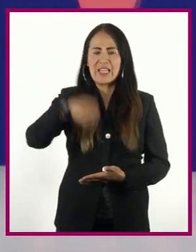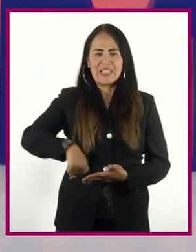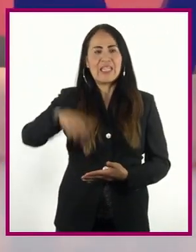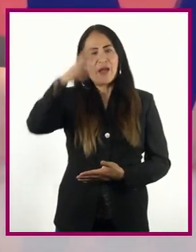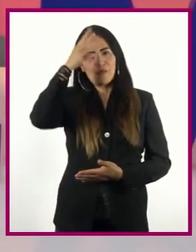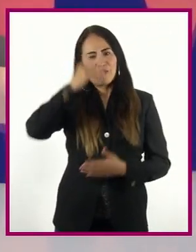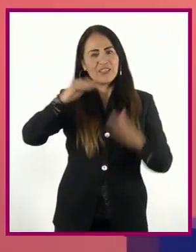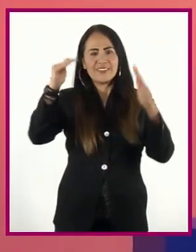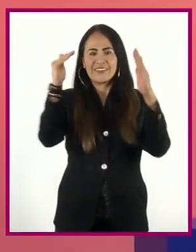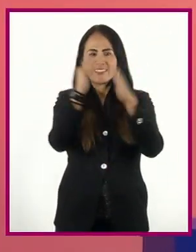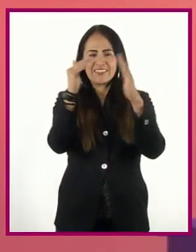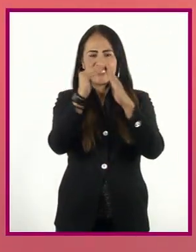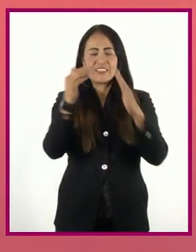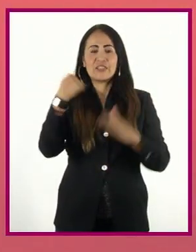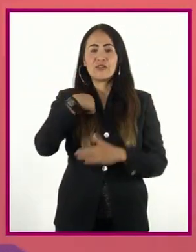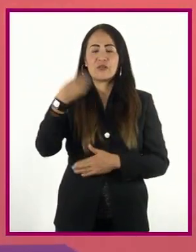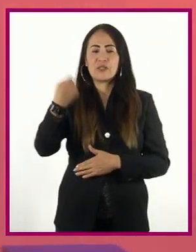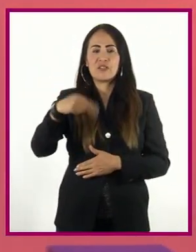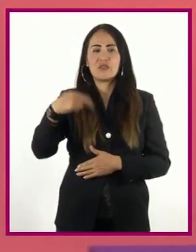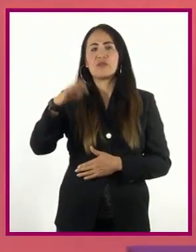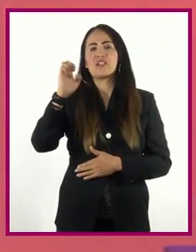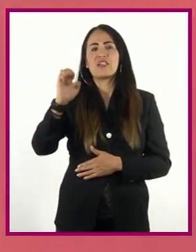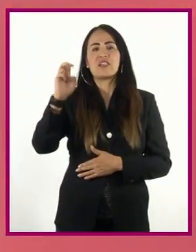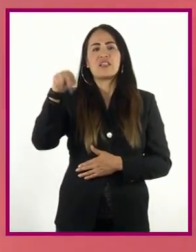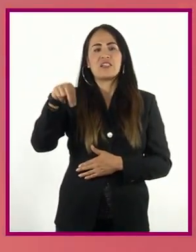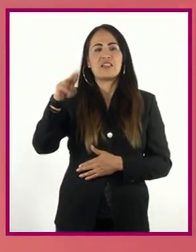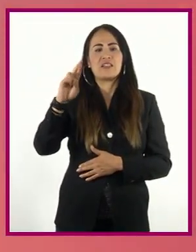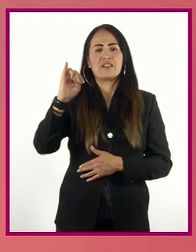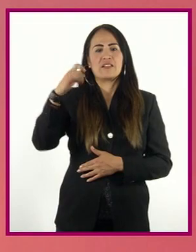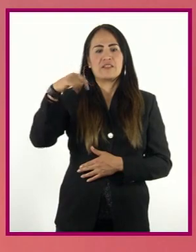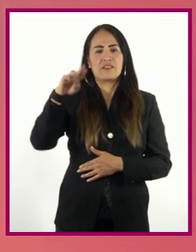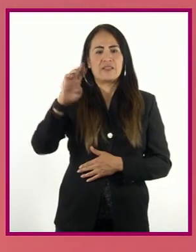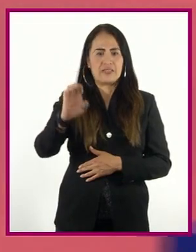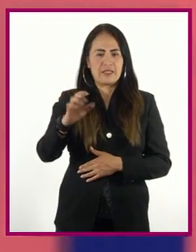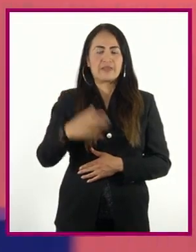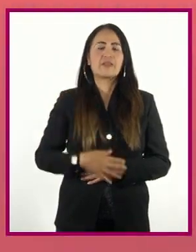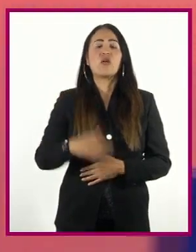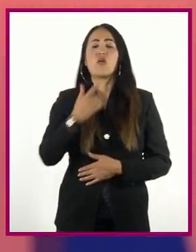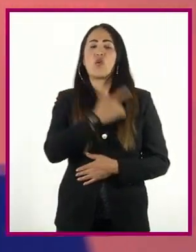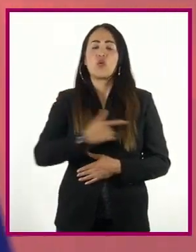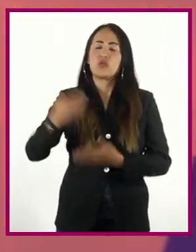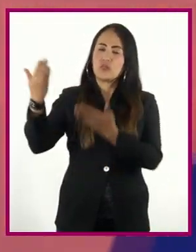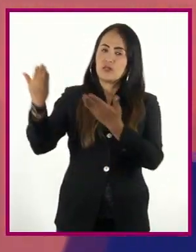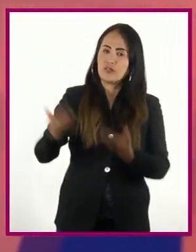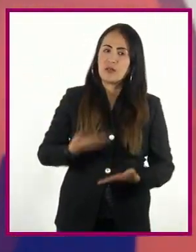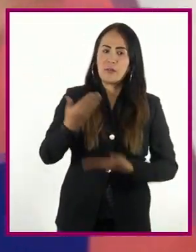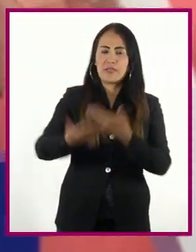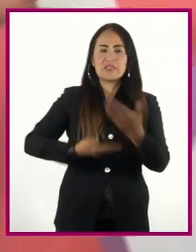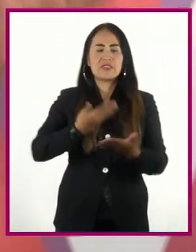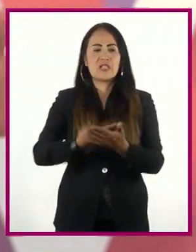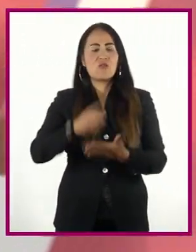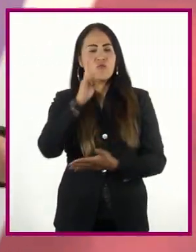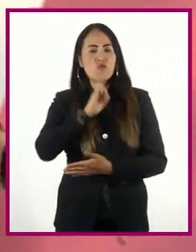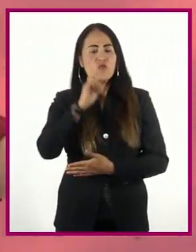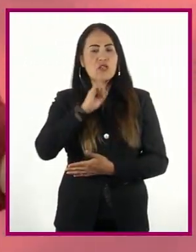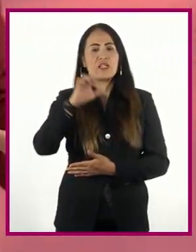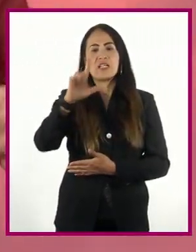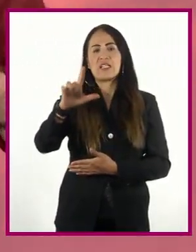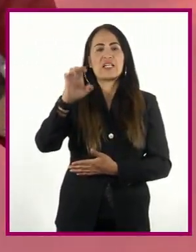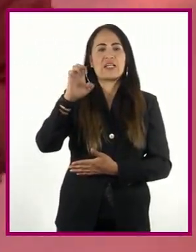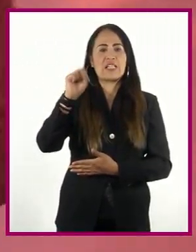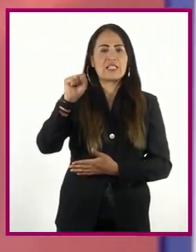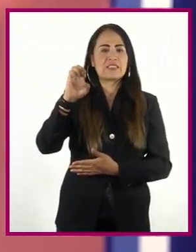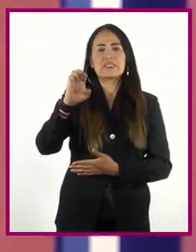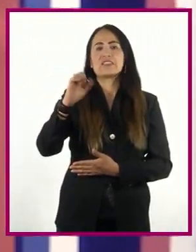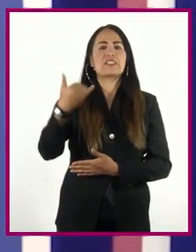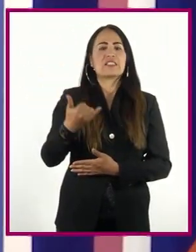Aprende en Casa. Mi nombre es Enrique Ardal y tengo el gusto de presentarles a la maestra Leslie Leonor Lozano Ramírez, quien